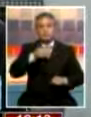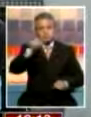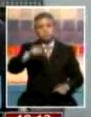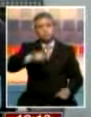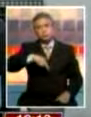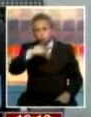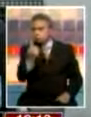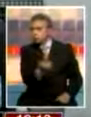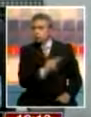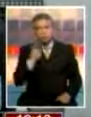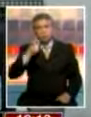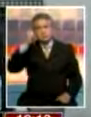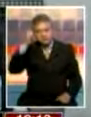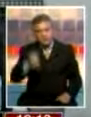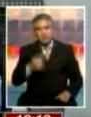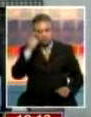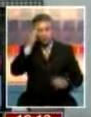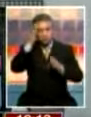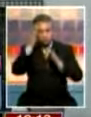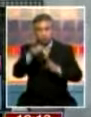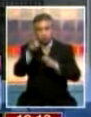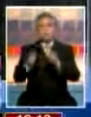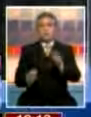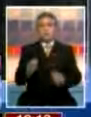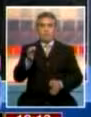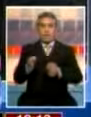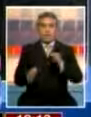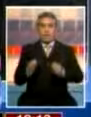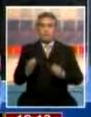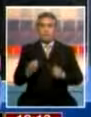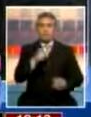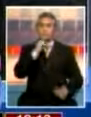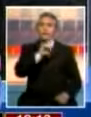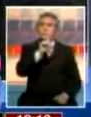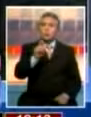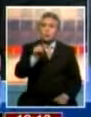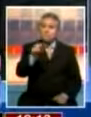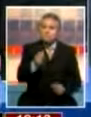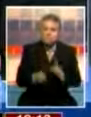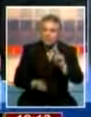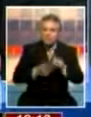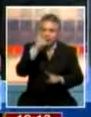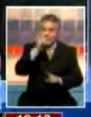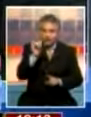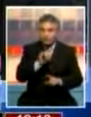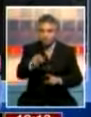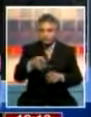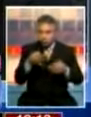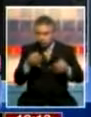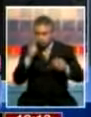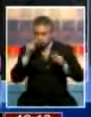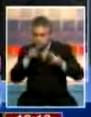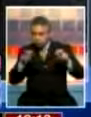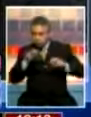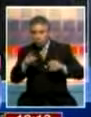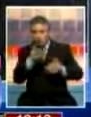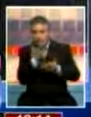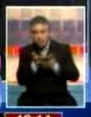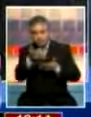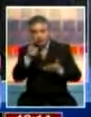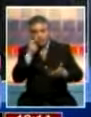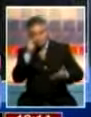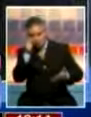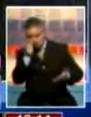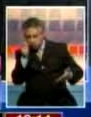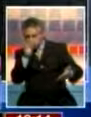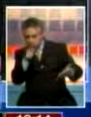recurrimos a tribunales. Ahora, ¿es la primera vez que se hace un análisis o se piden contratos para hacer un diagnóstico de este